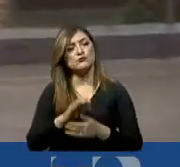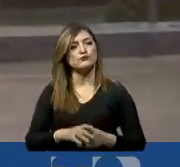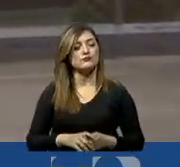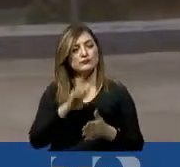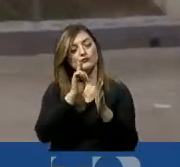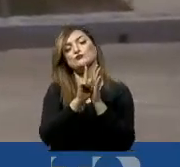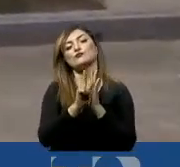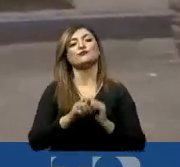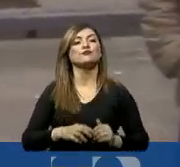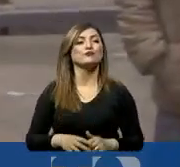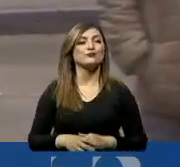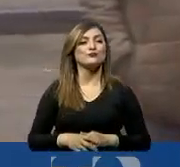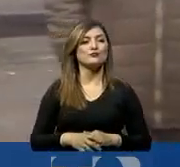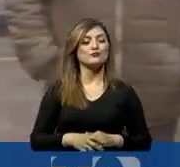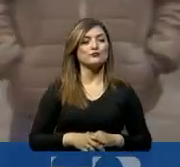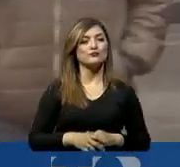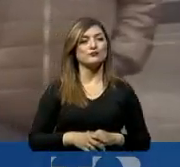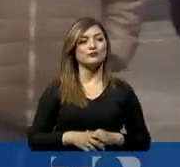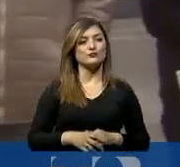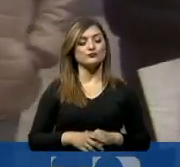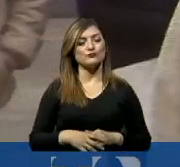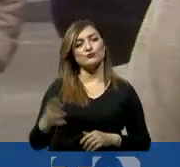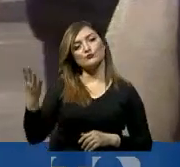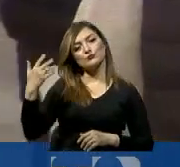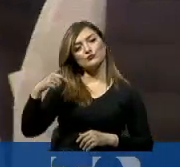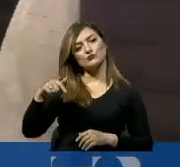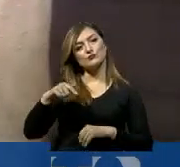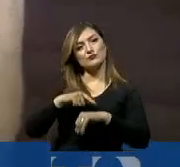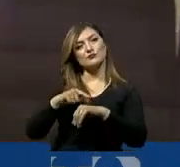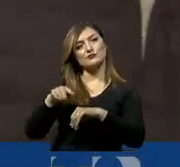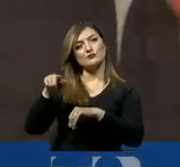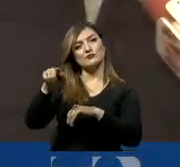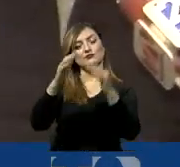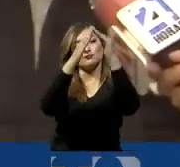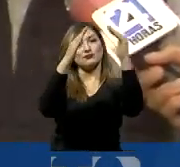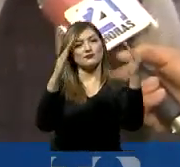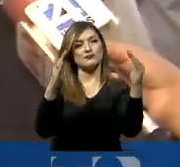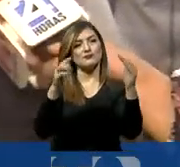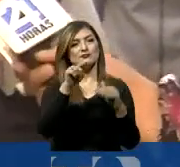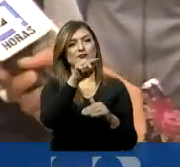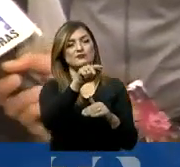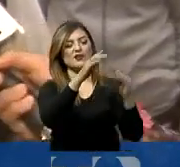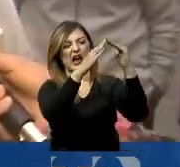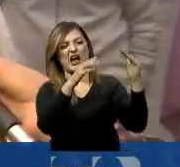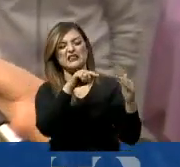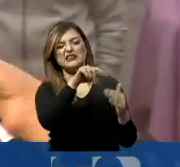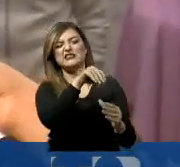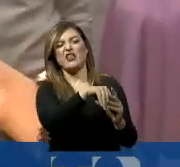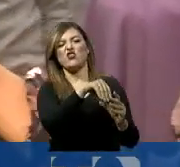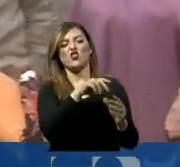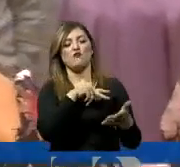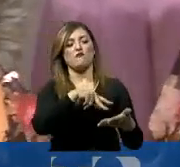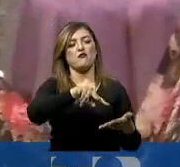nuestra denuncia, ¿no? Desde hace algún tiempo acá, en una casa del sector, se han producido fiestas interminables,